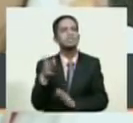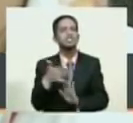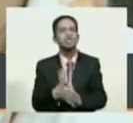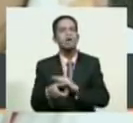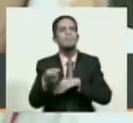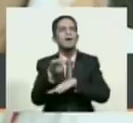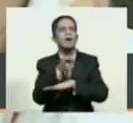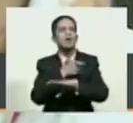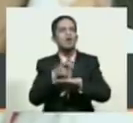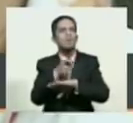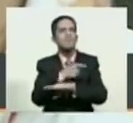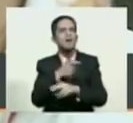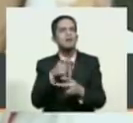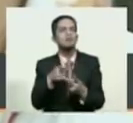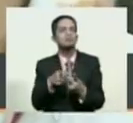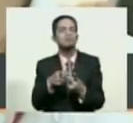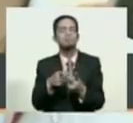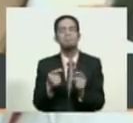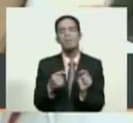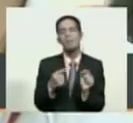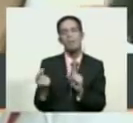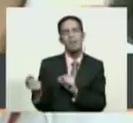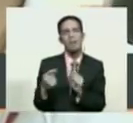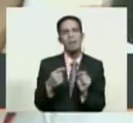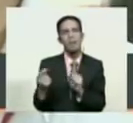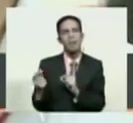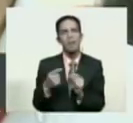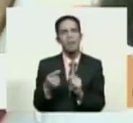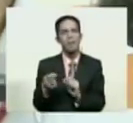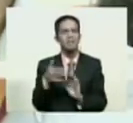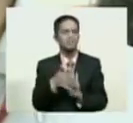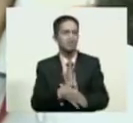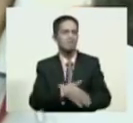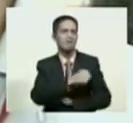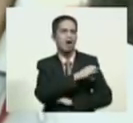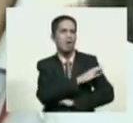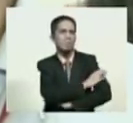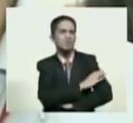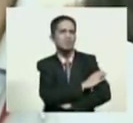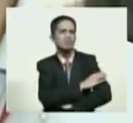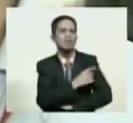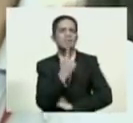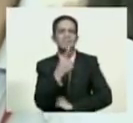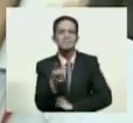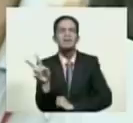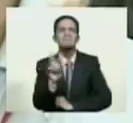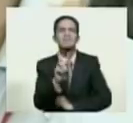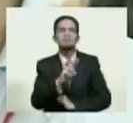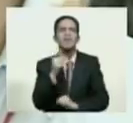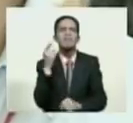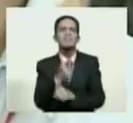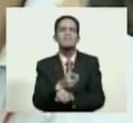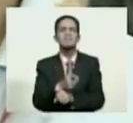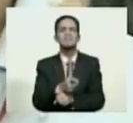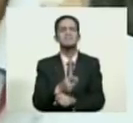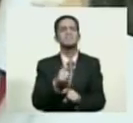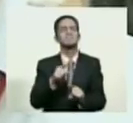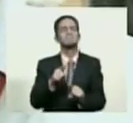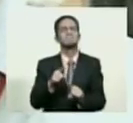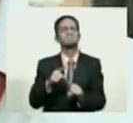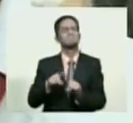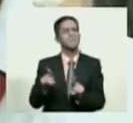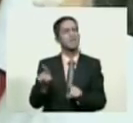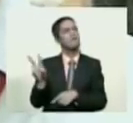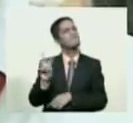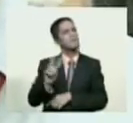como parlamentarios, esta narrativa perversa de la derecha de decir que Venezuela es una dictadura cuando ha hecho 24 elecciones en